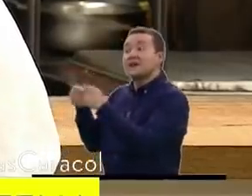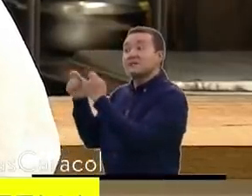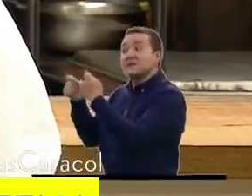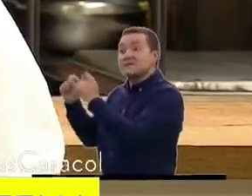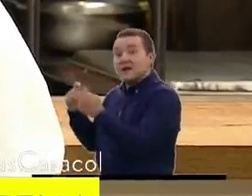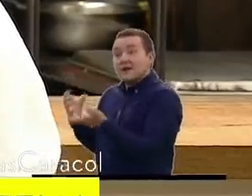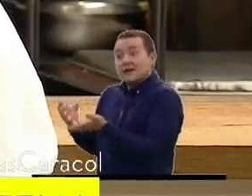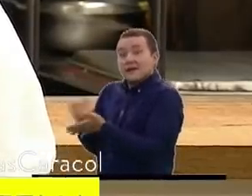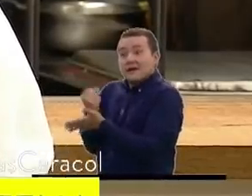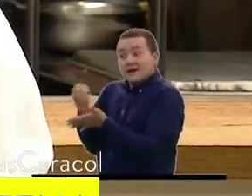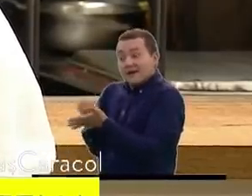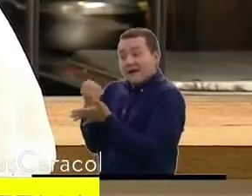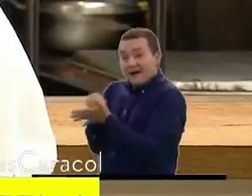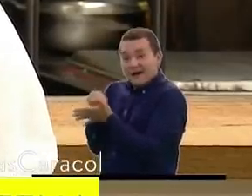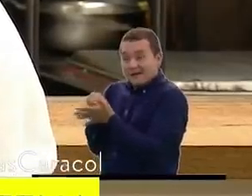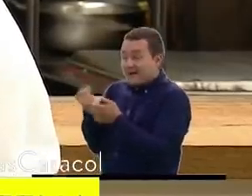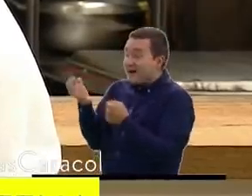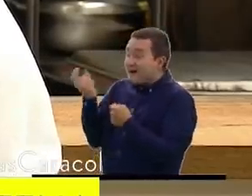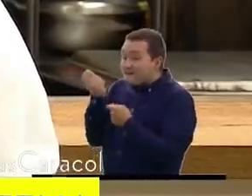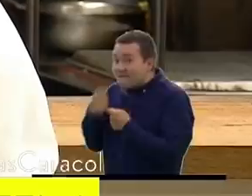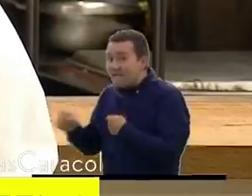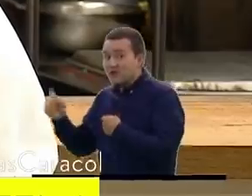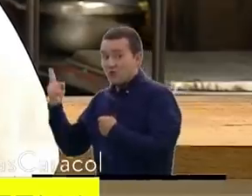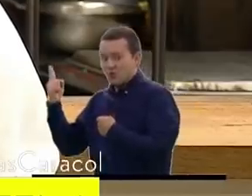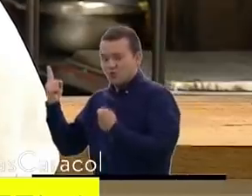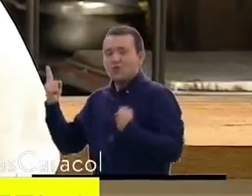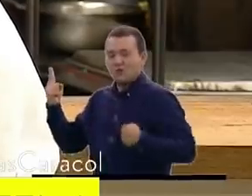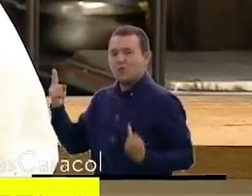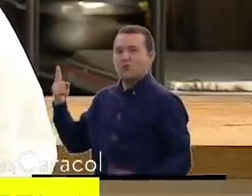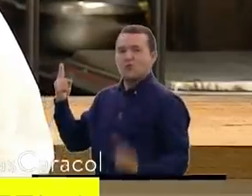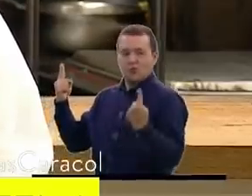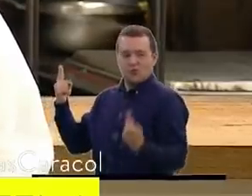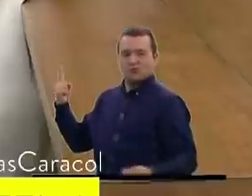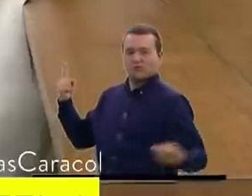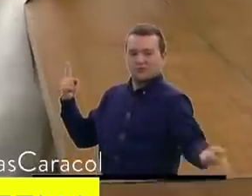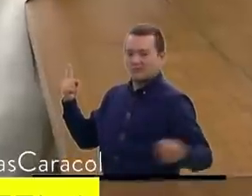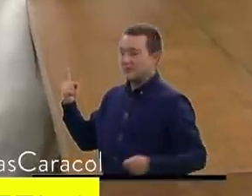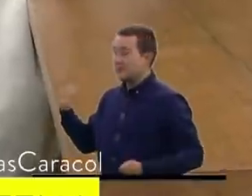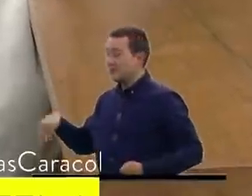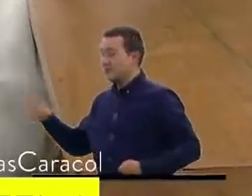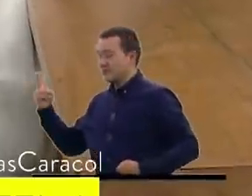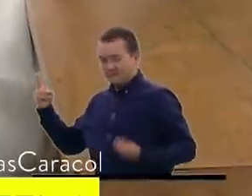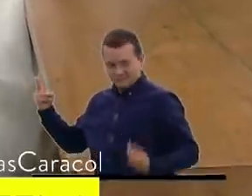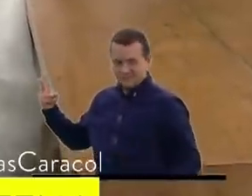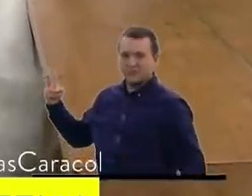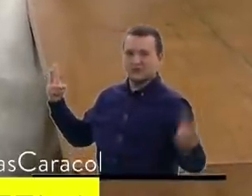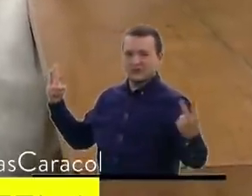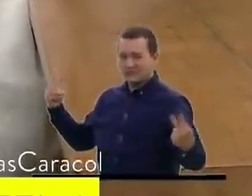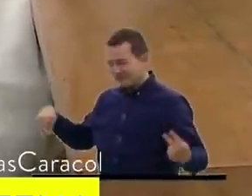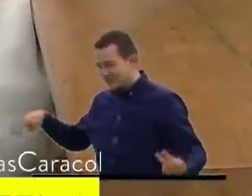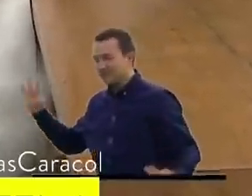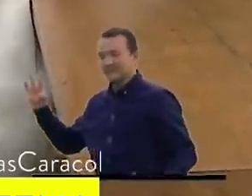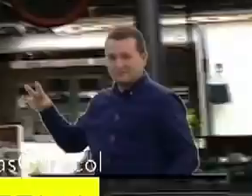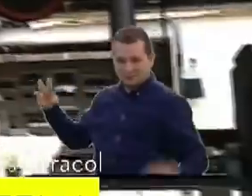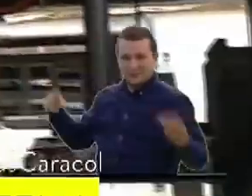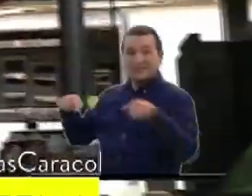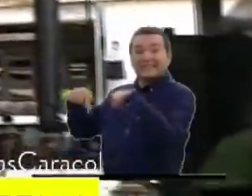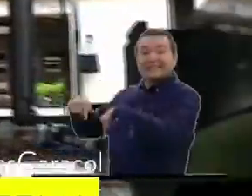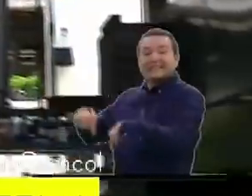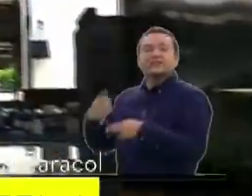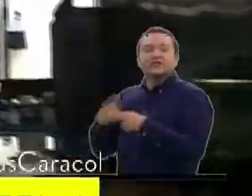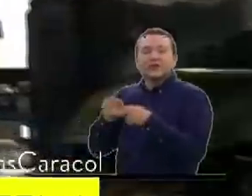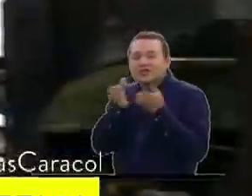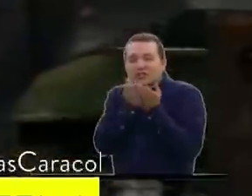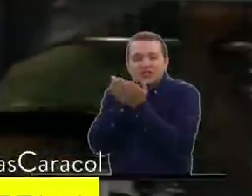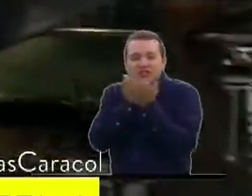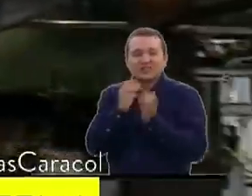cada almuerzo que vendemos, ponemos uno adicional para llevarlo al albergue. El restaurante La Chichería de Mente está lleno de